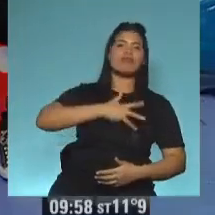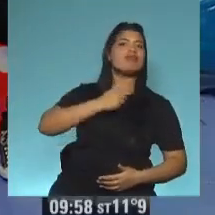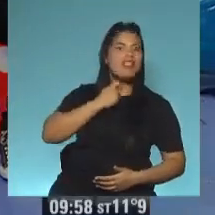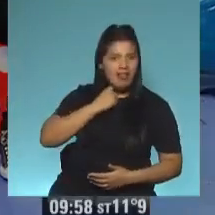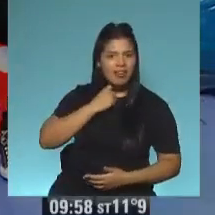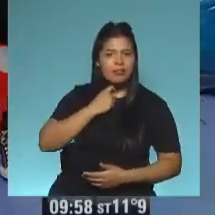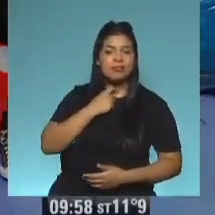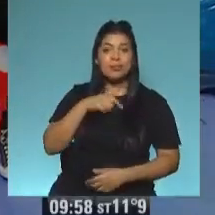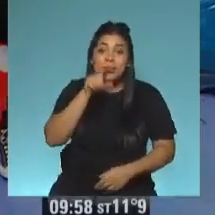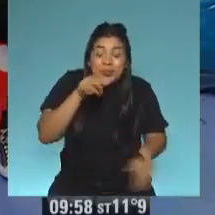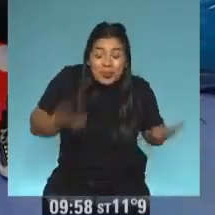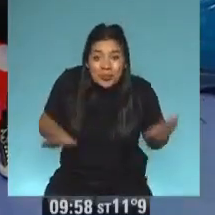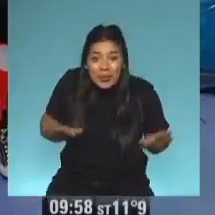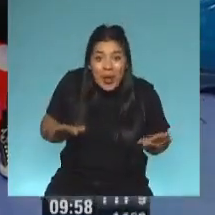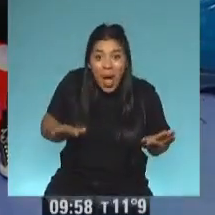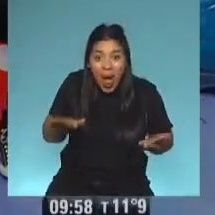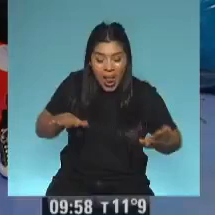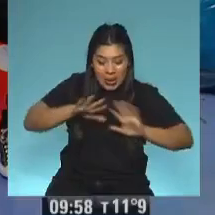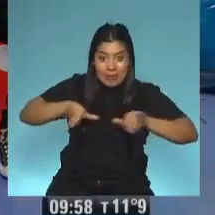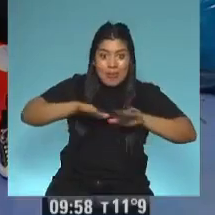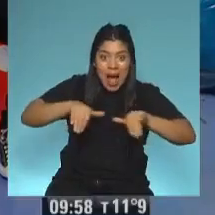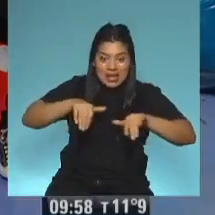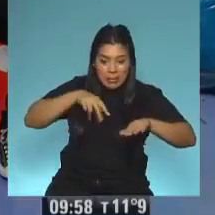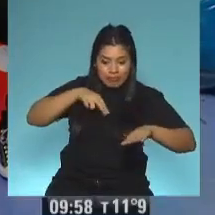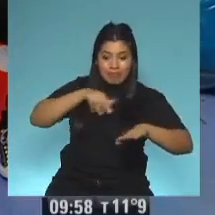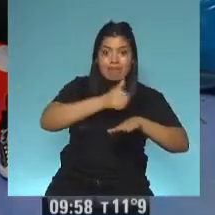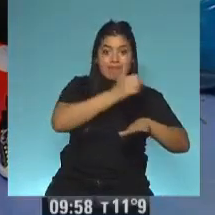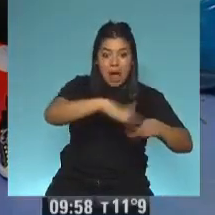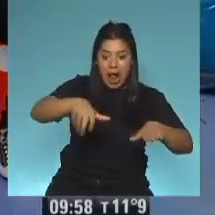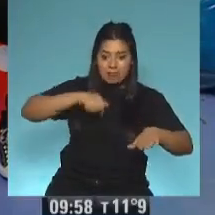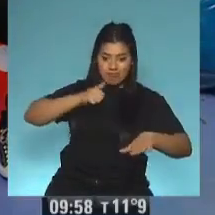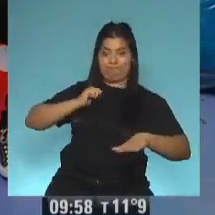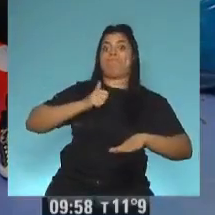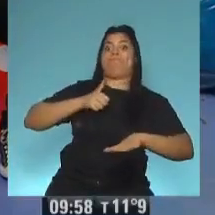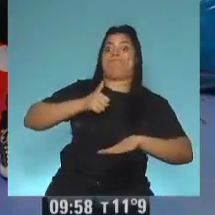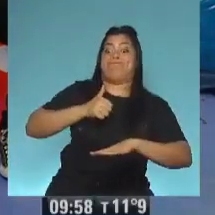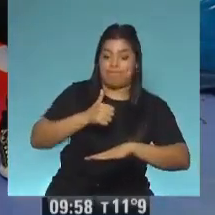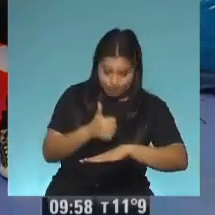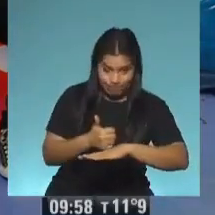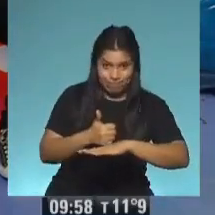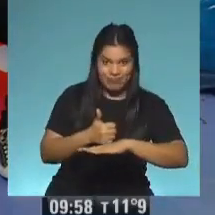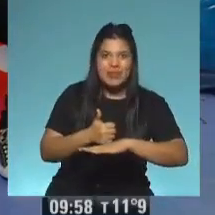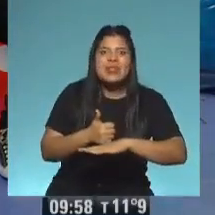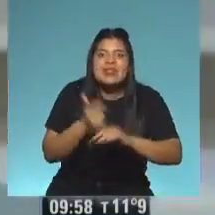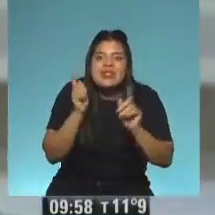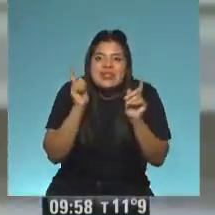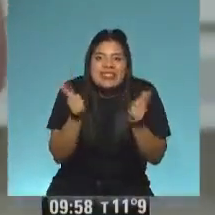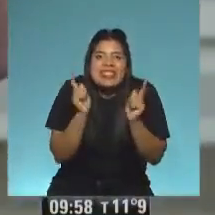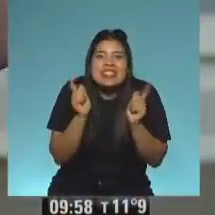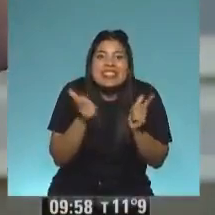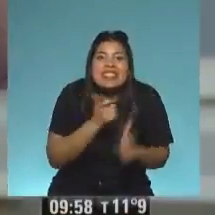orilla. Era un pingüino tan impaciente que no podía esperar para divertirse.